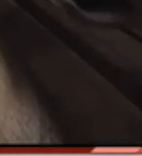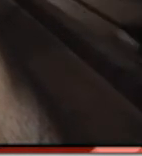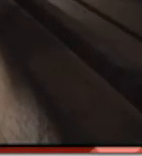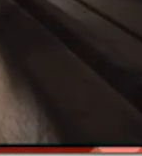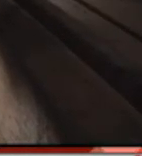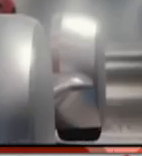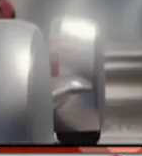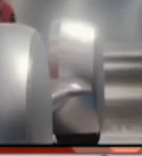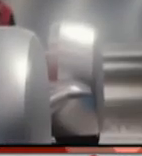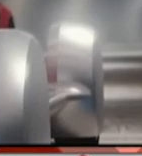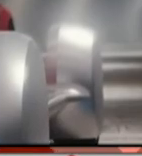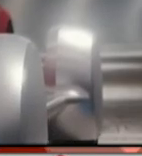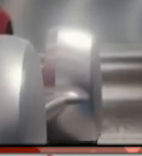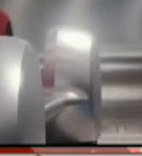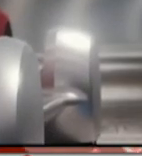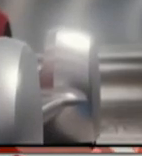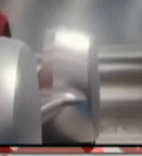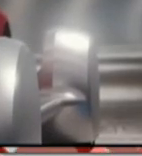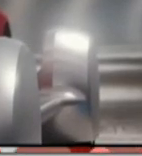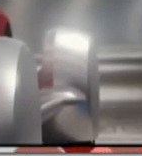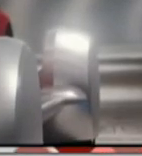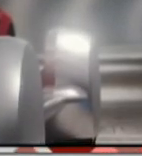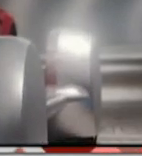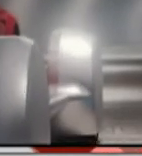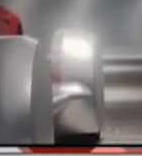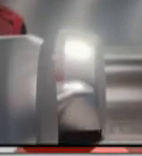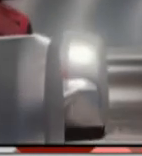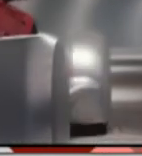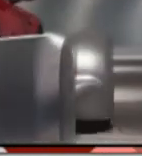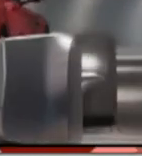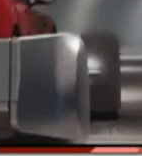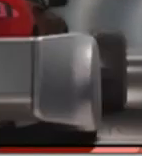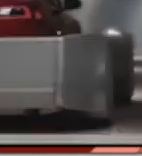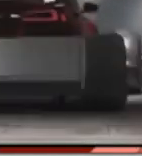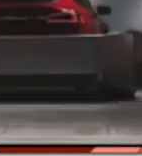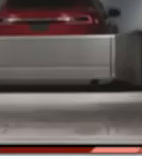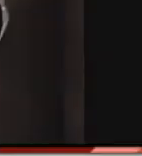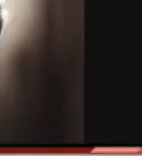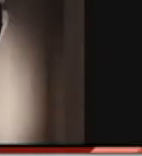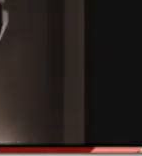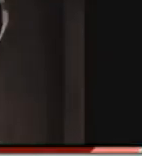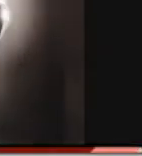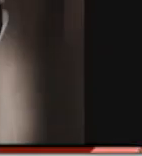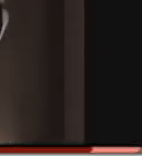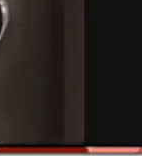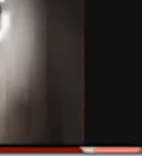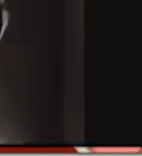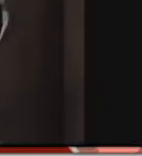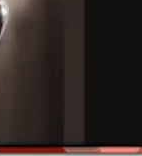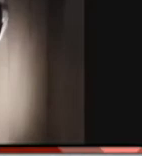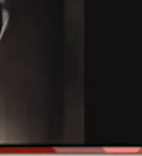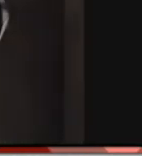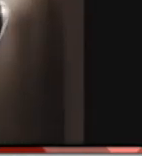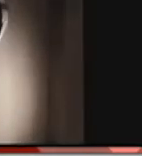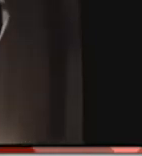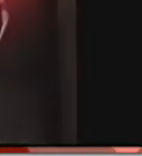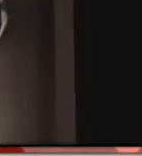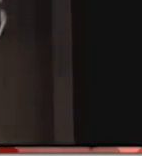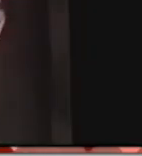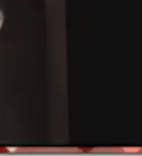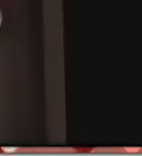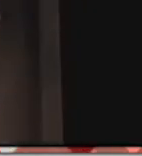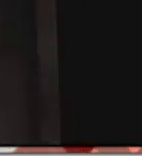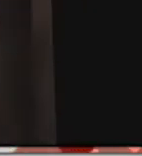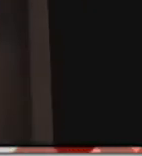el Valle de San Fernando, en el este de Los Ángeles, hasta las localidades del oeste de la ciudad como Santa Mónica, Venice y Hawthorne.